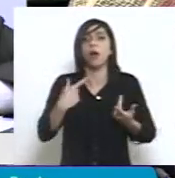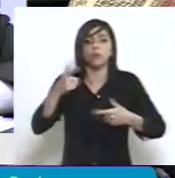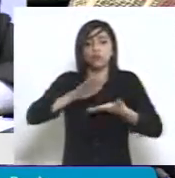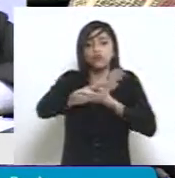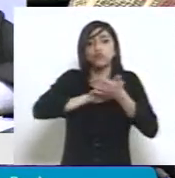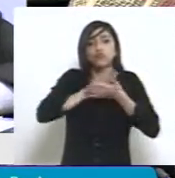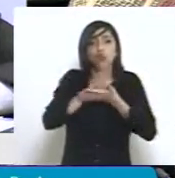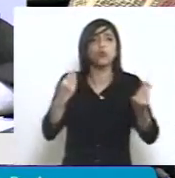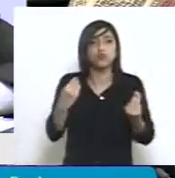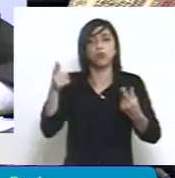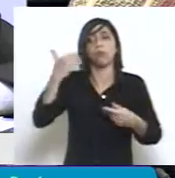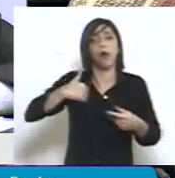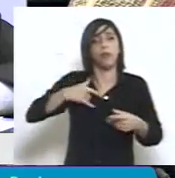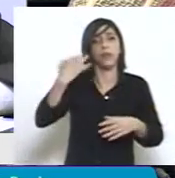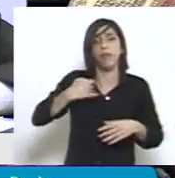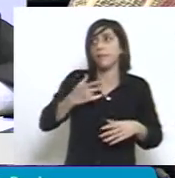Y no es real,